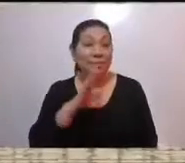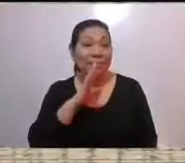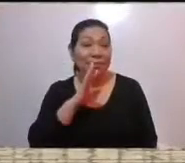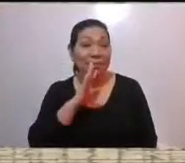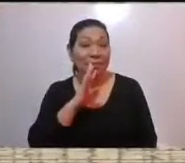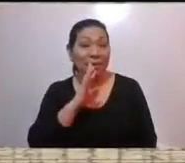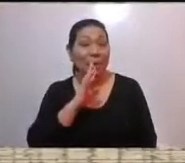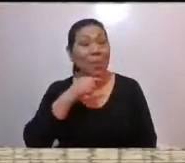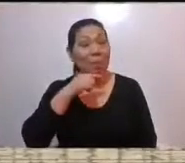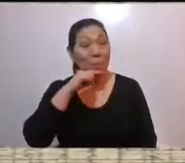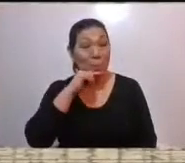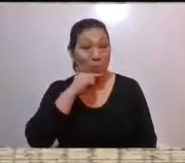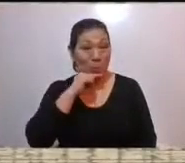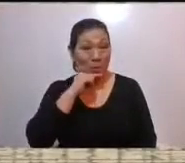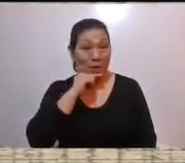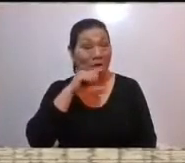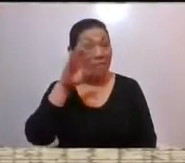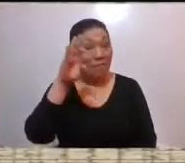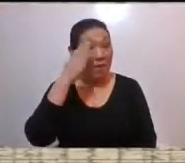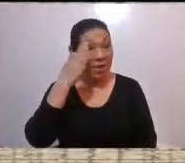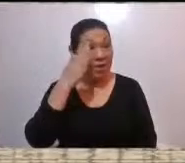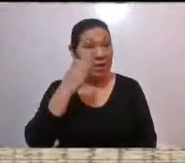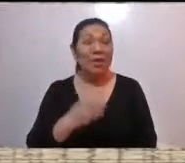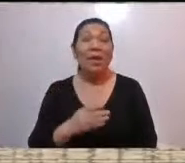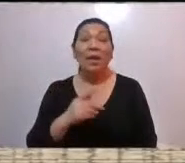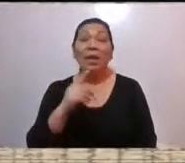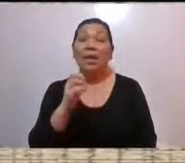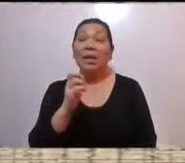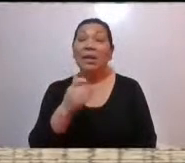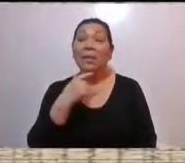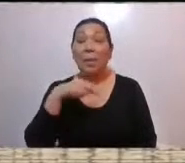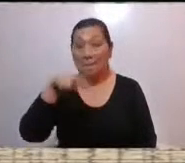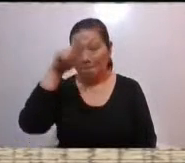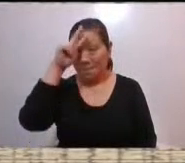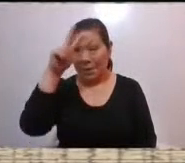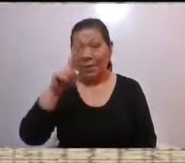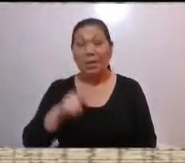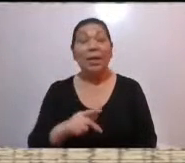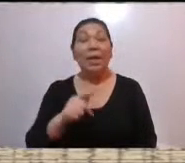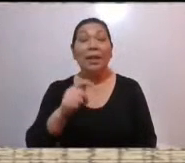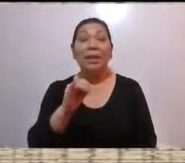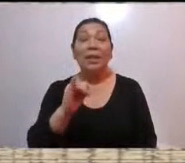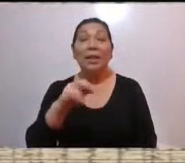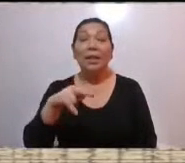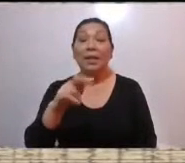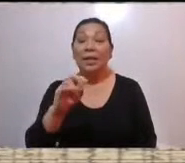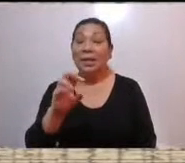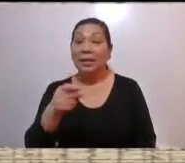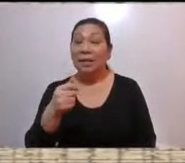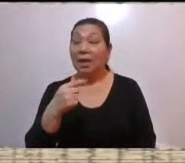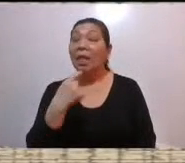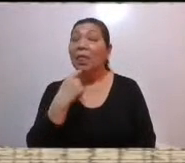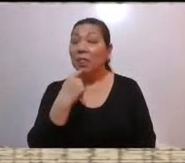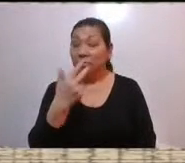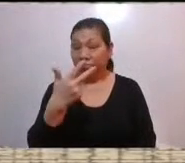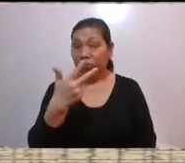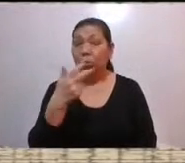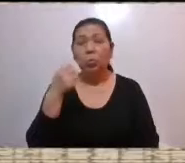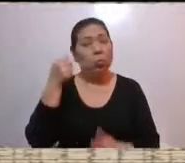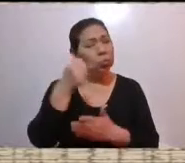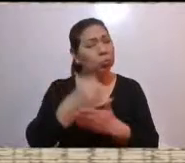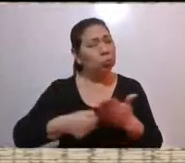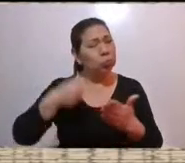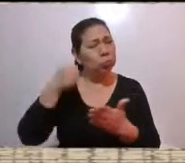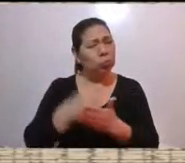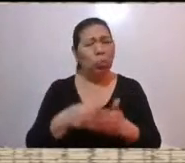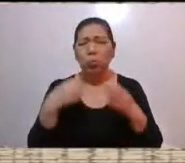La inglesa Mary Wollstonecraft, la francesa Flora Tristán y la peruana Trinidad Enríquez reivindicaron